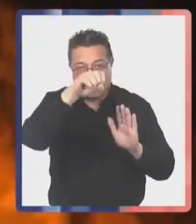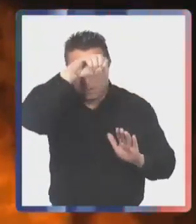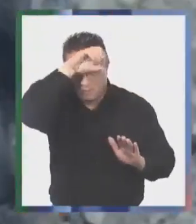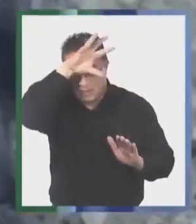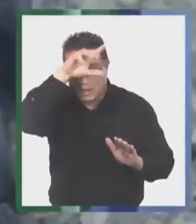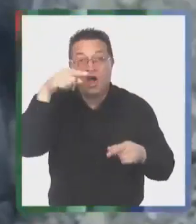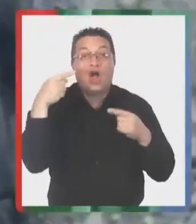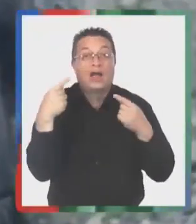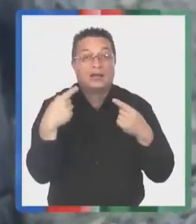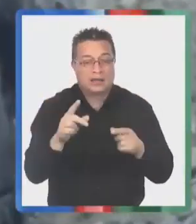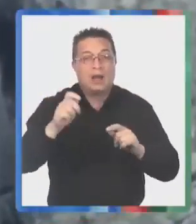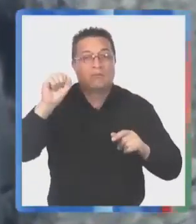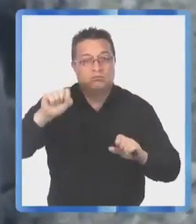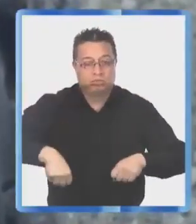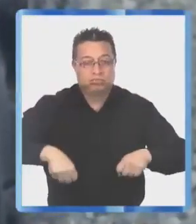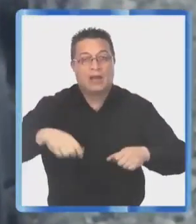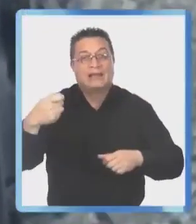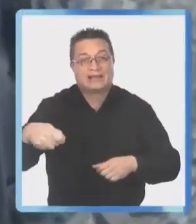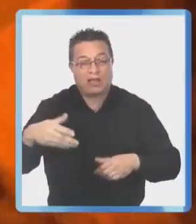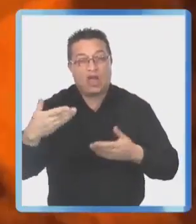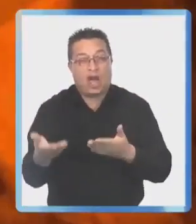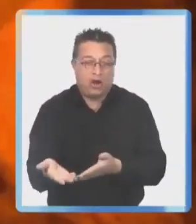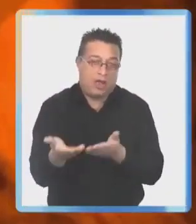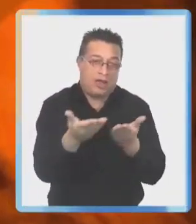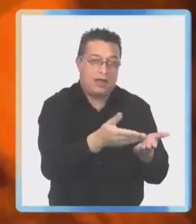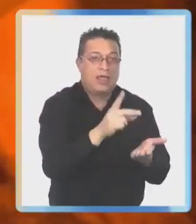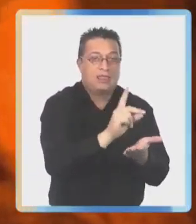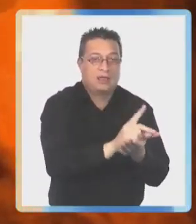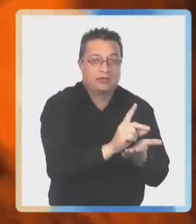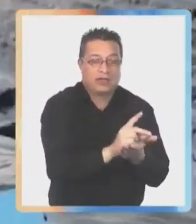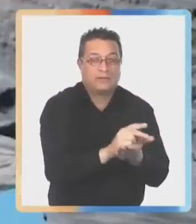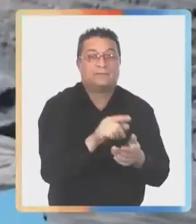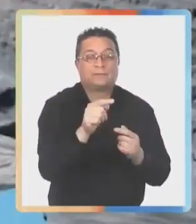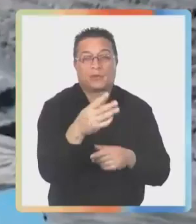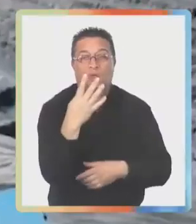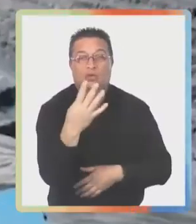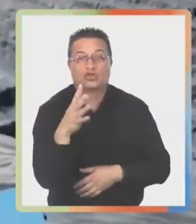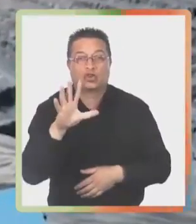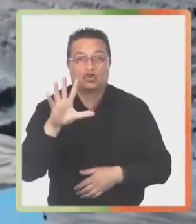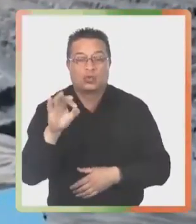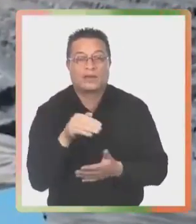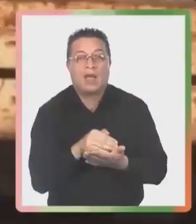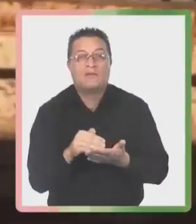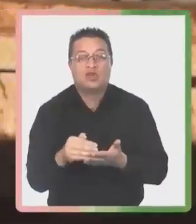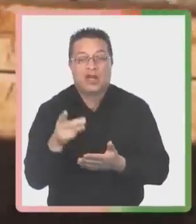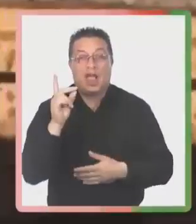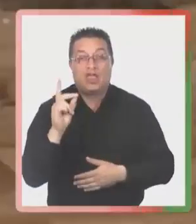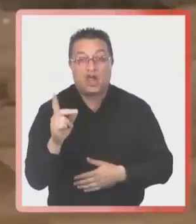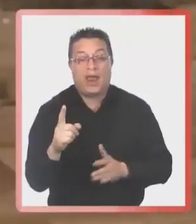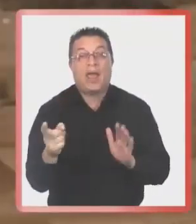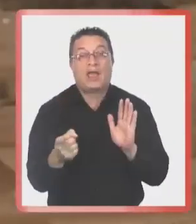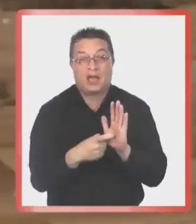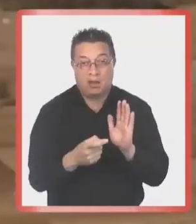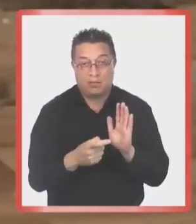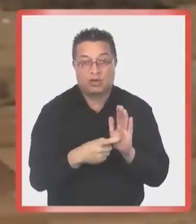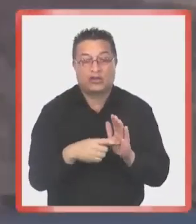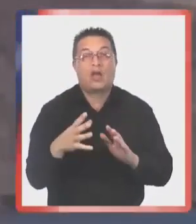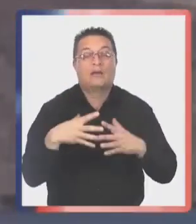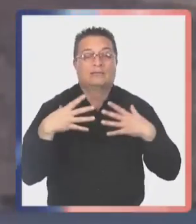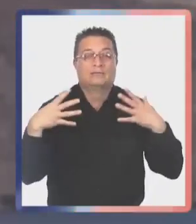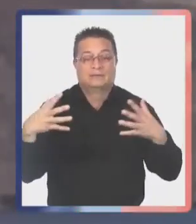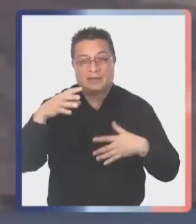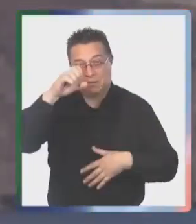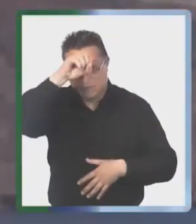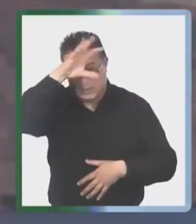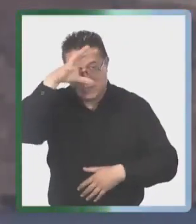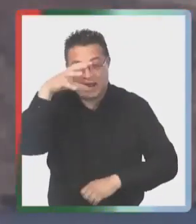minero, que ya fue aprobado en el Senado y ahora será votado por la Cámara. Entregará 450 millones de dólares en impuestos de la